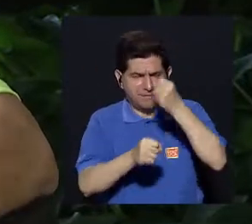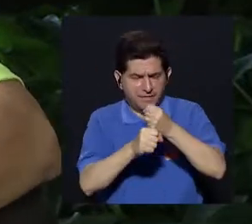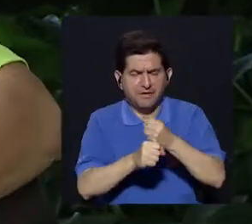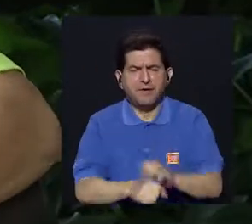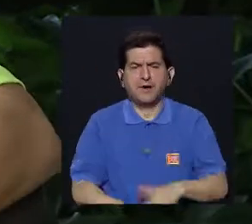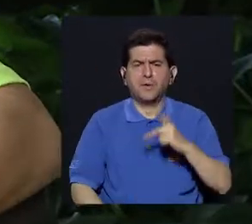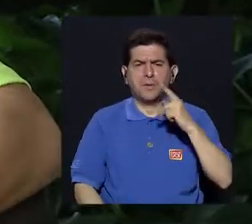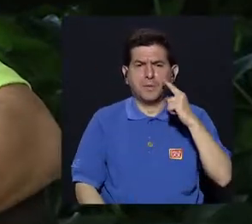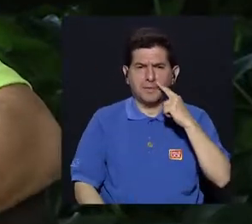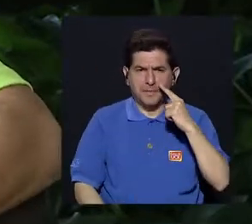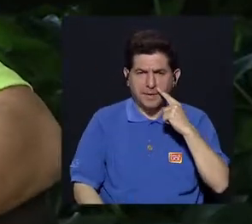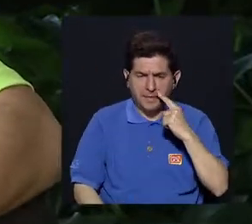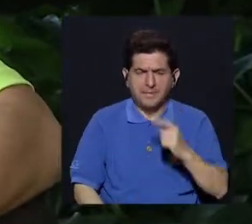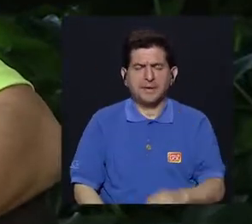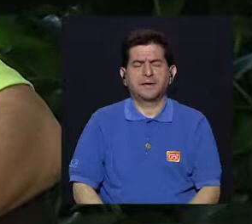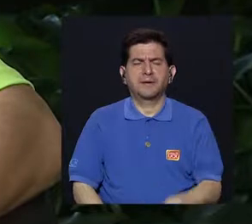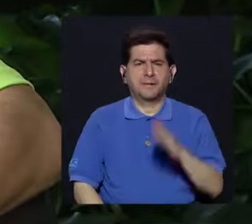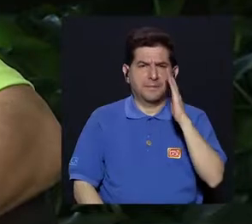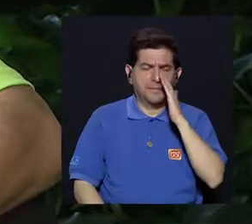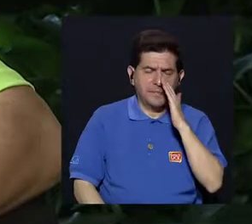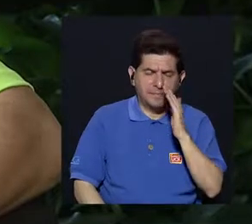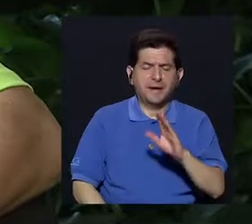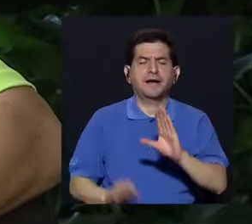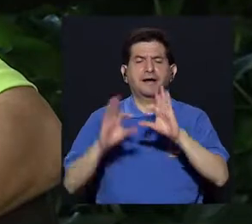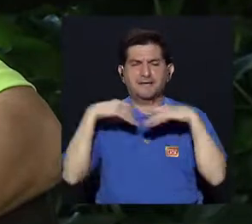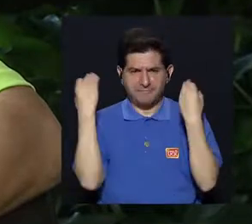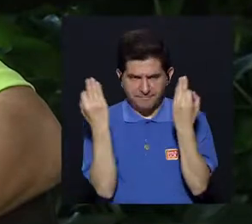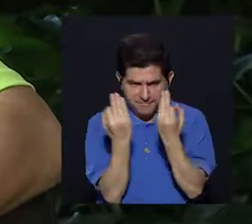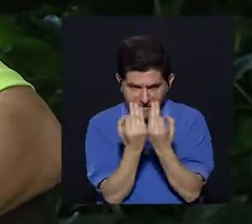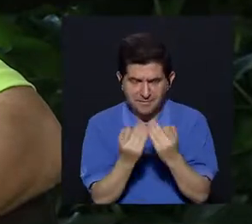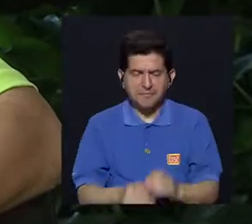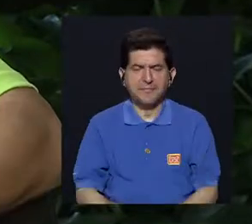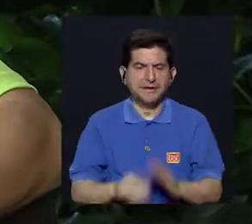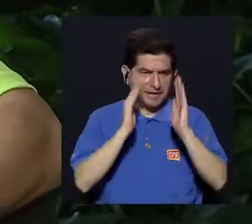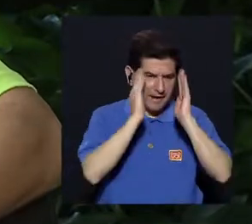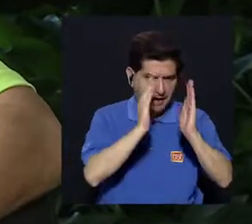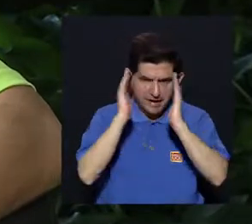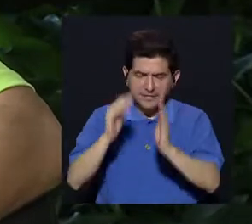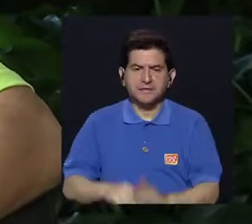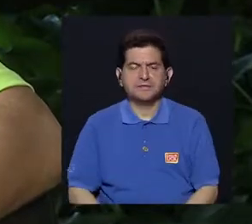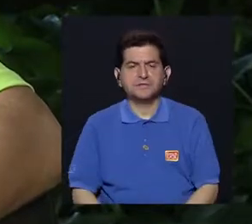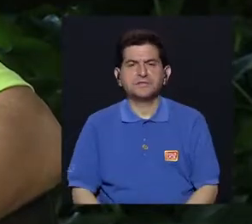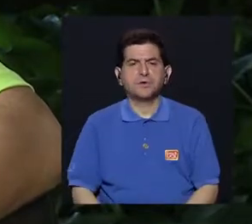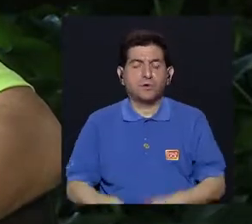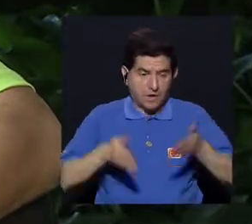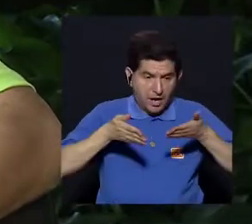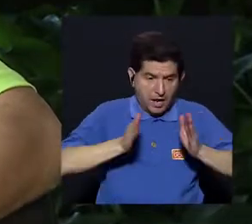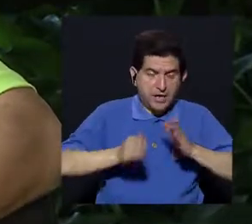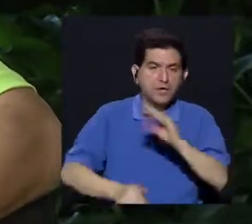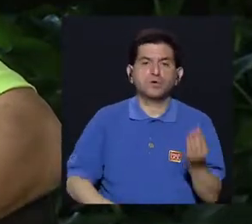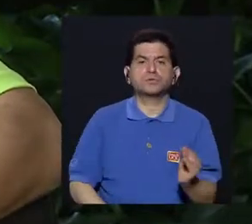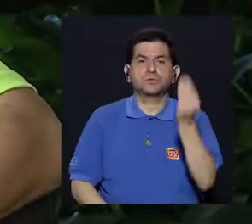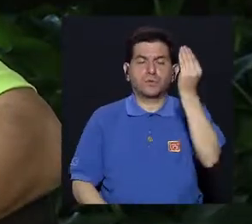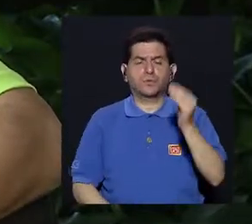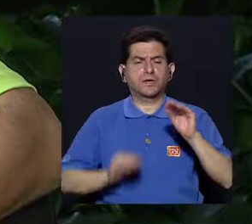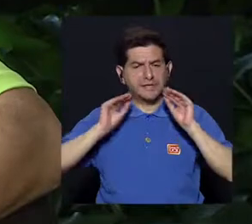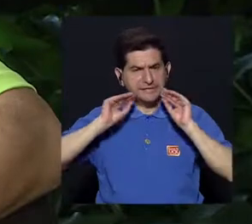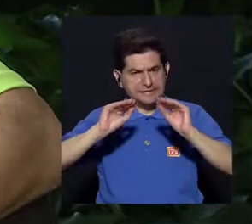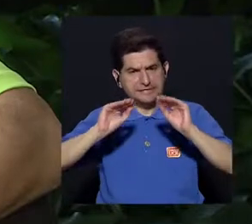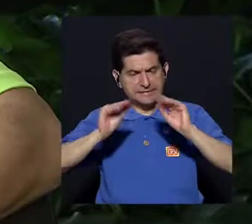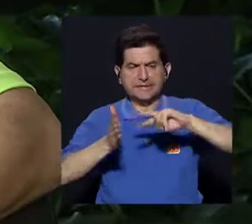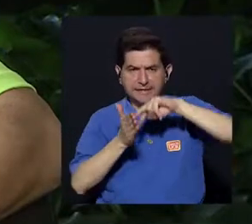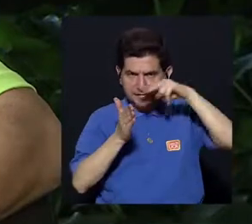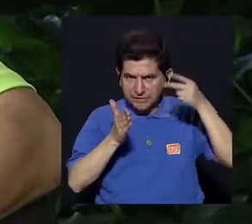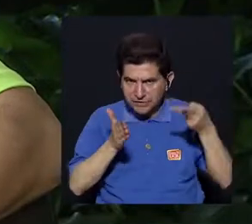como padres y familiares tenemos que hacer con nuestra juventud, con nuestros hijos, para inculcarles lo